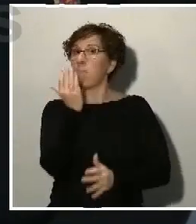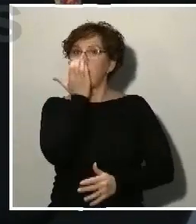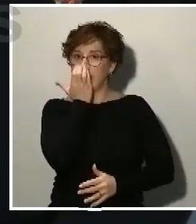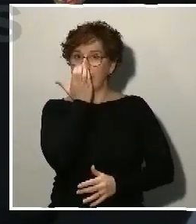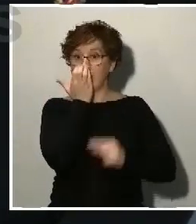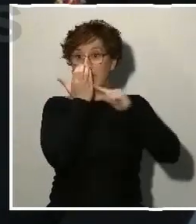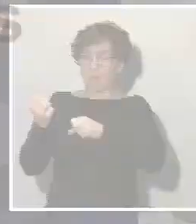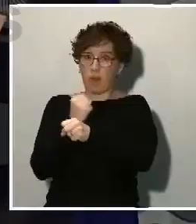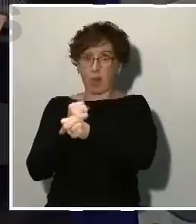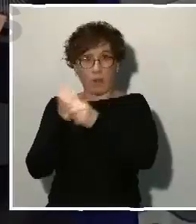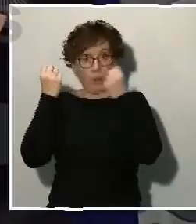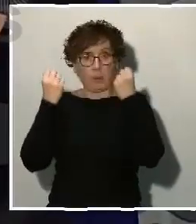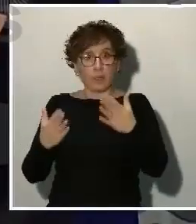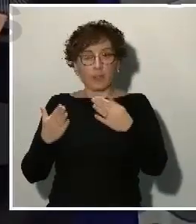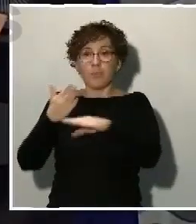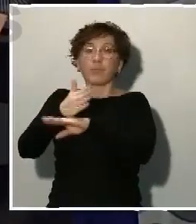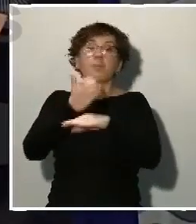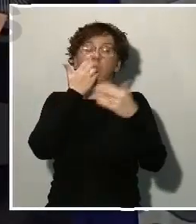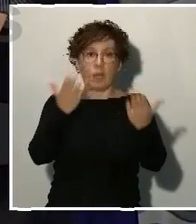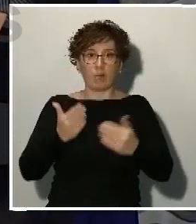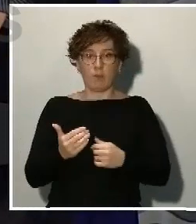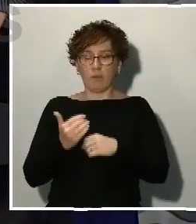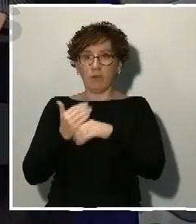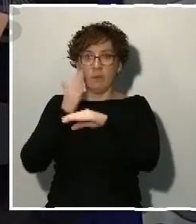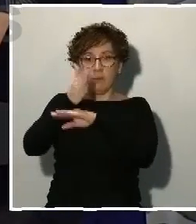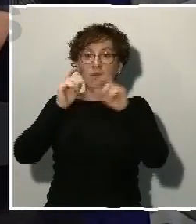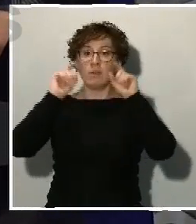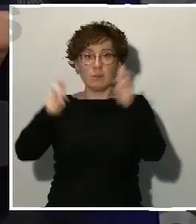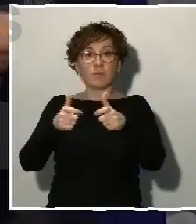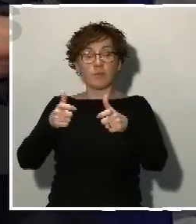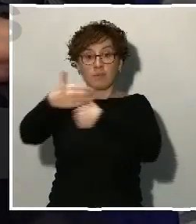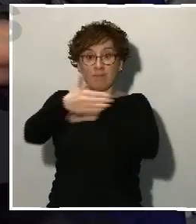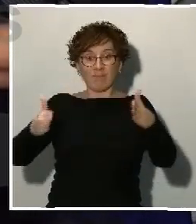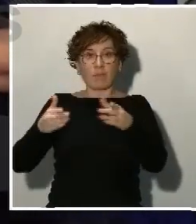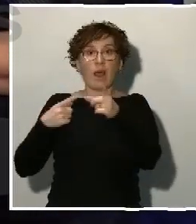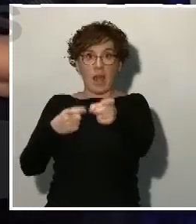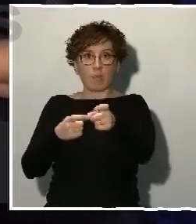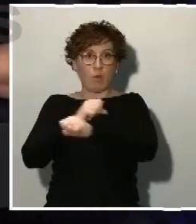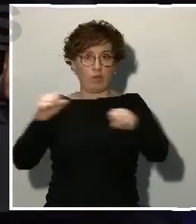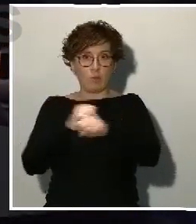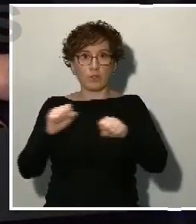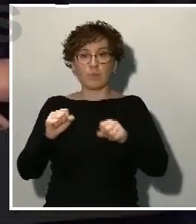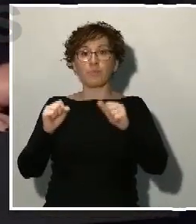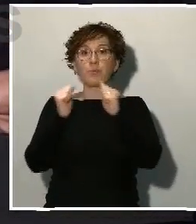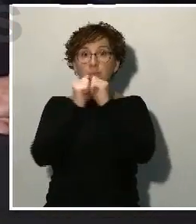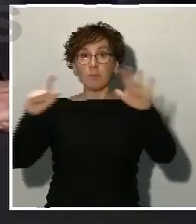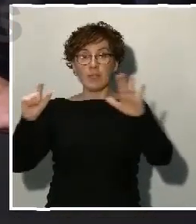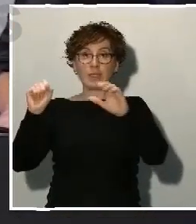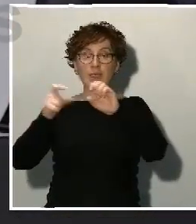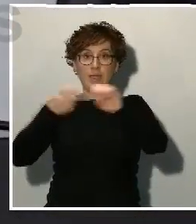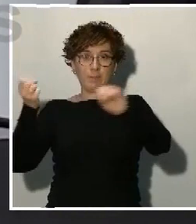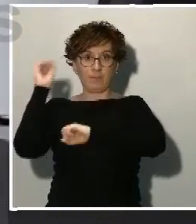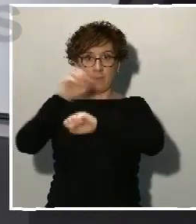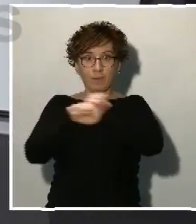de las autoridades sanitarias. Hemos intervenido un depósito de armas con explosivos, 26 lanzagranadas, 37 armas largas,